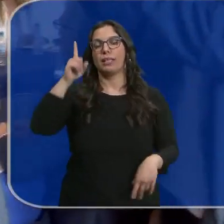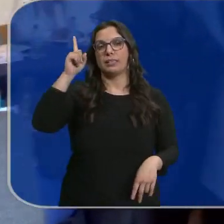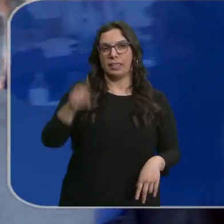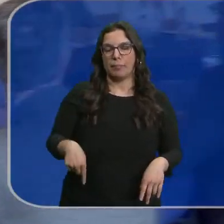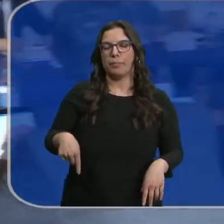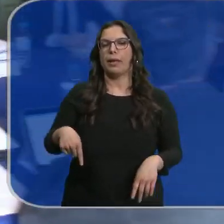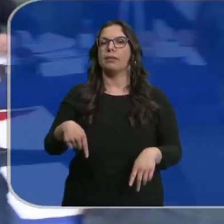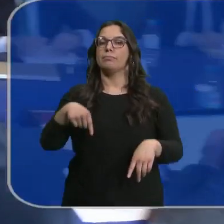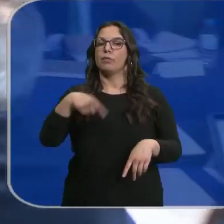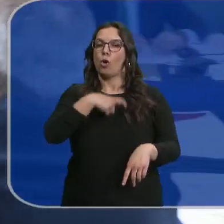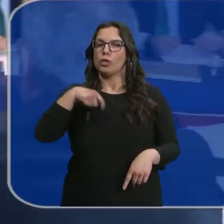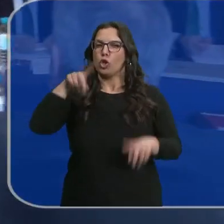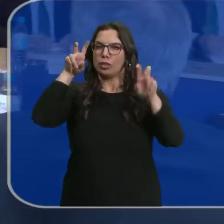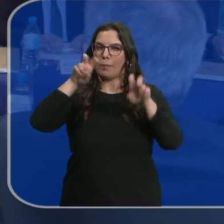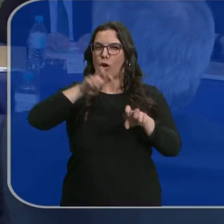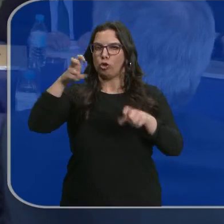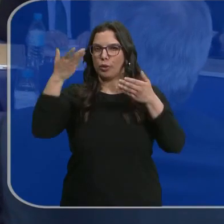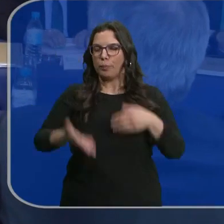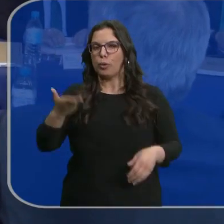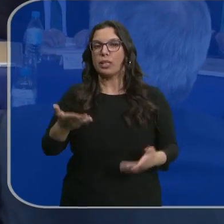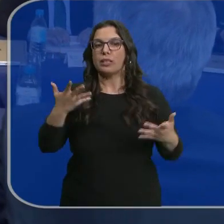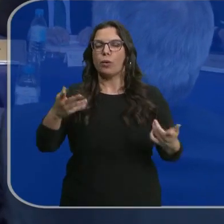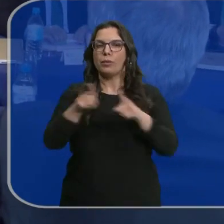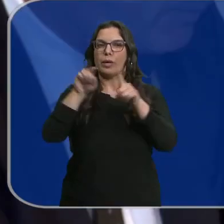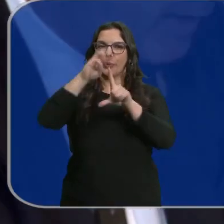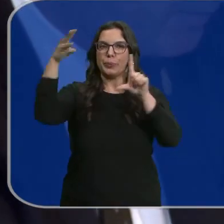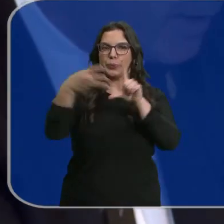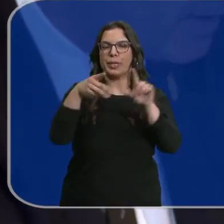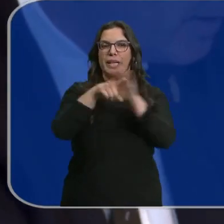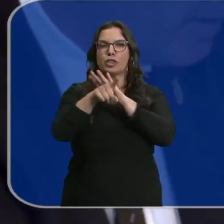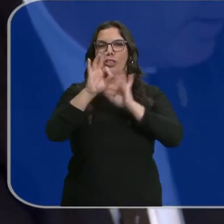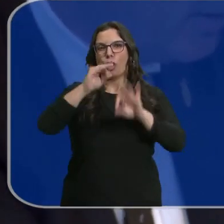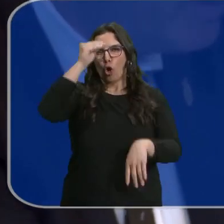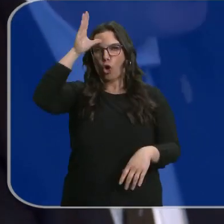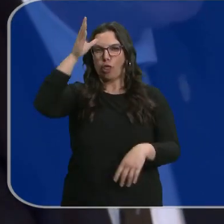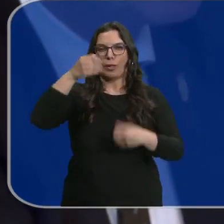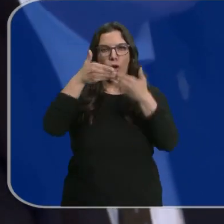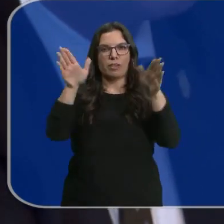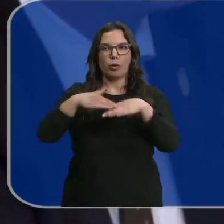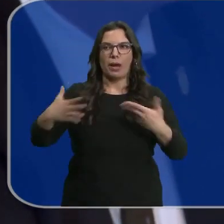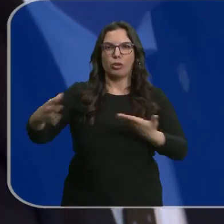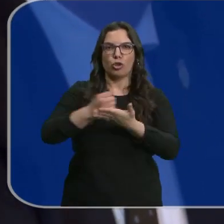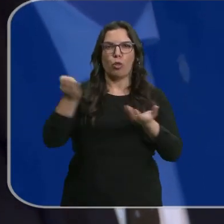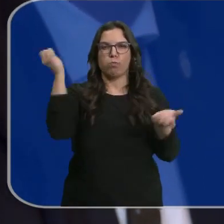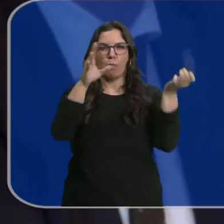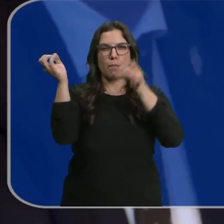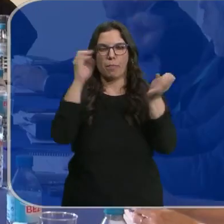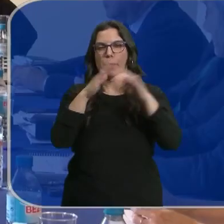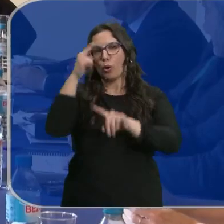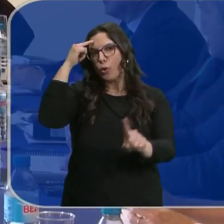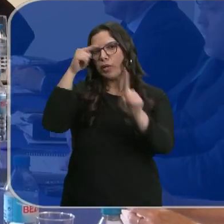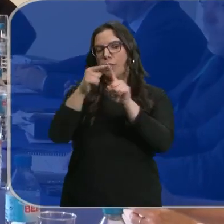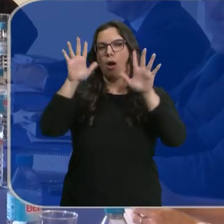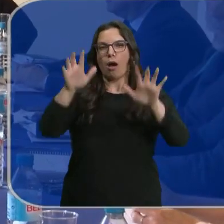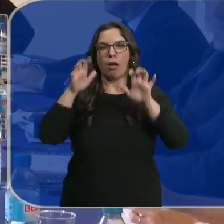otro eje central de esta comisión ha sido ese portal de gestión del conocimiento abierto a todo el mundo, pero que está destinado al